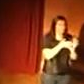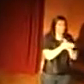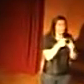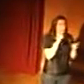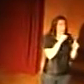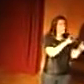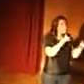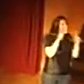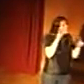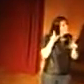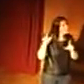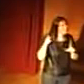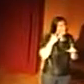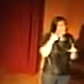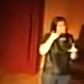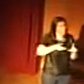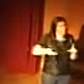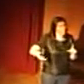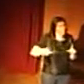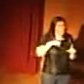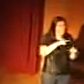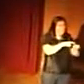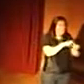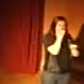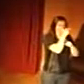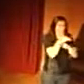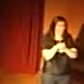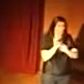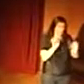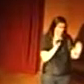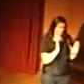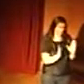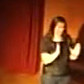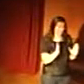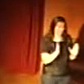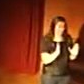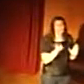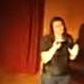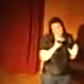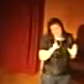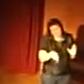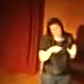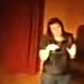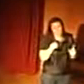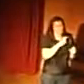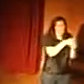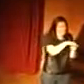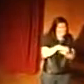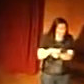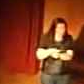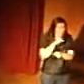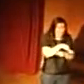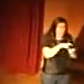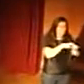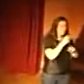el protagonismo que tuvieron este tipo de pinturas H aunque también lo hubo en estras disciplinas este tipo de pinturas